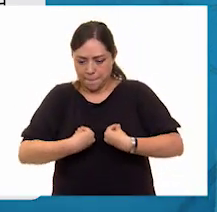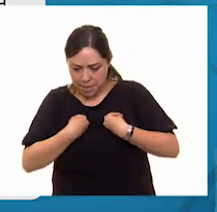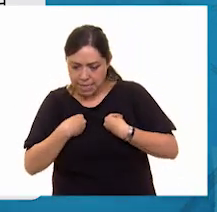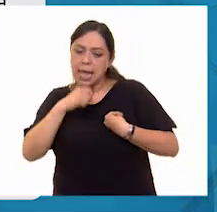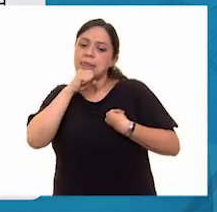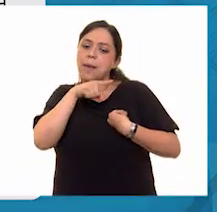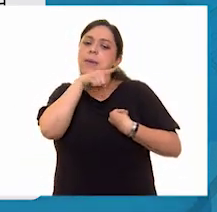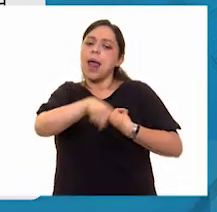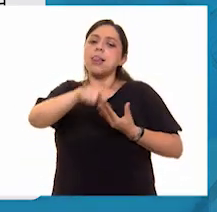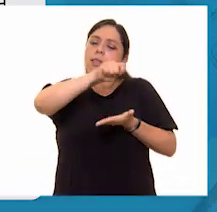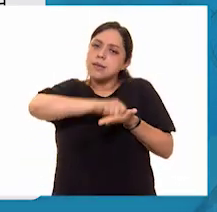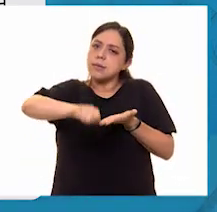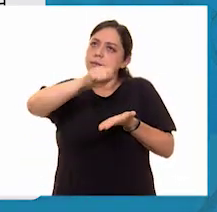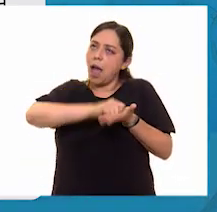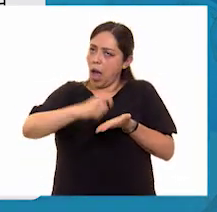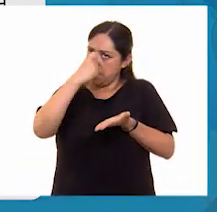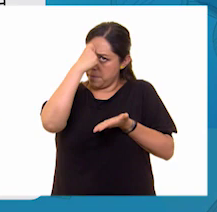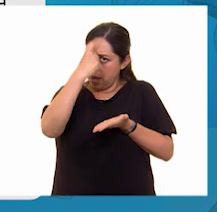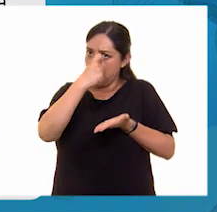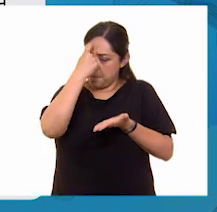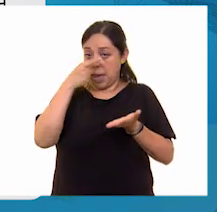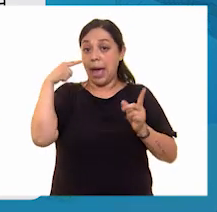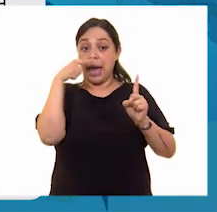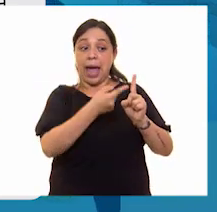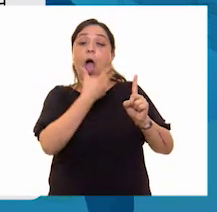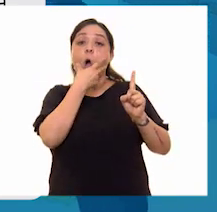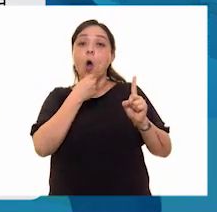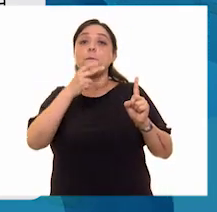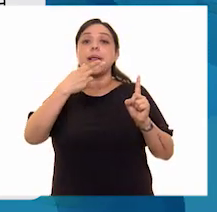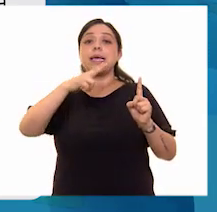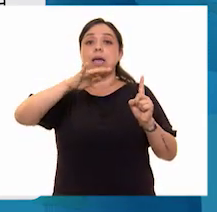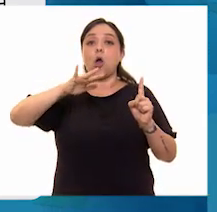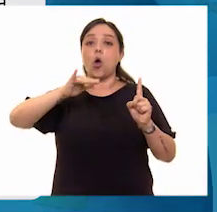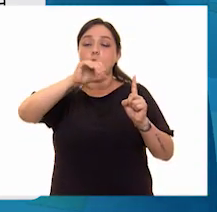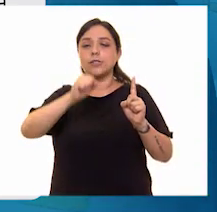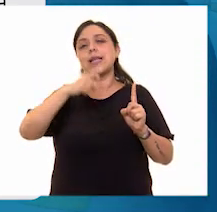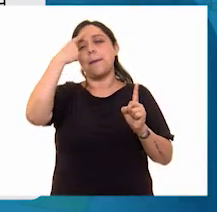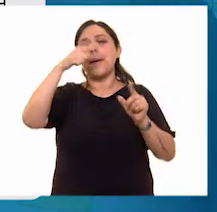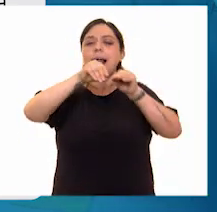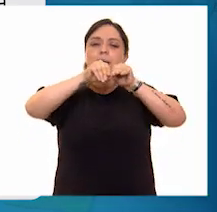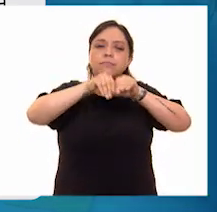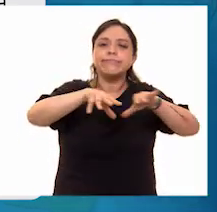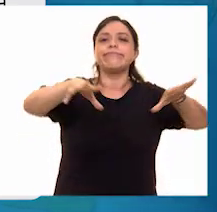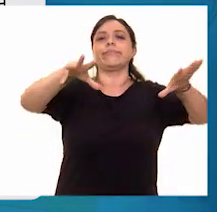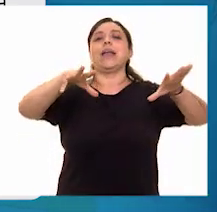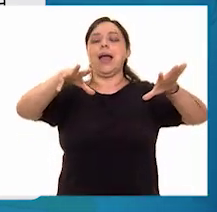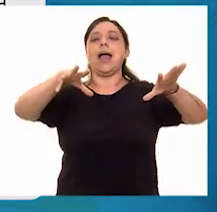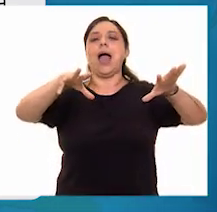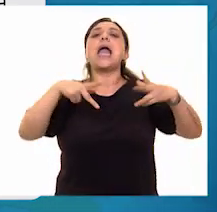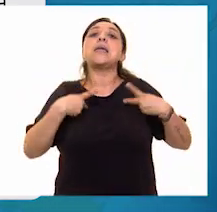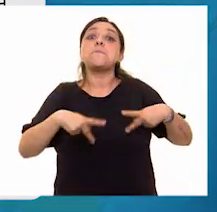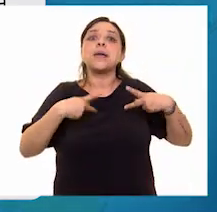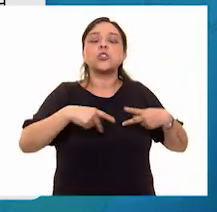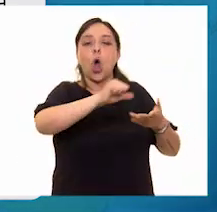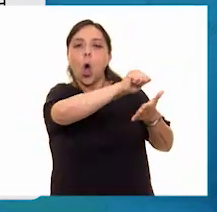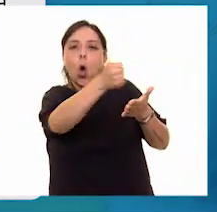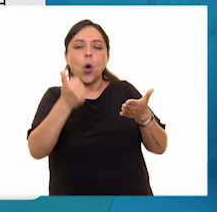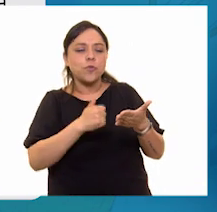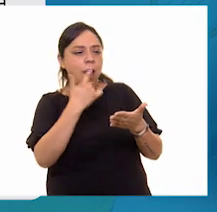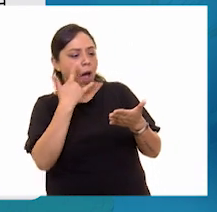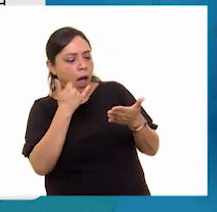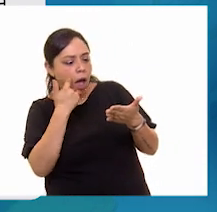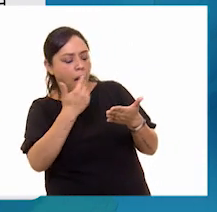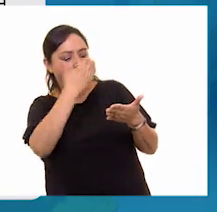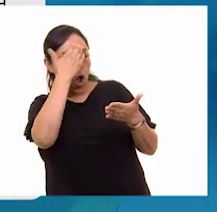Hinojosa, con el objetivo de dar a conocer su trabajo y que las personas se animen a leer sus cuentos. Ay, eso está muy